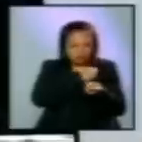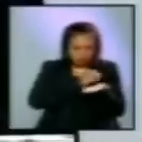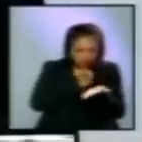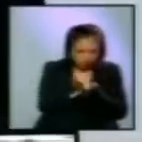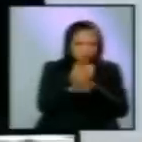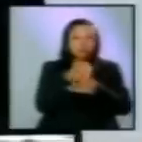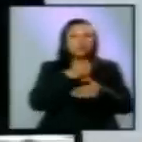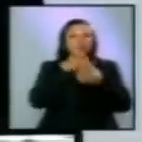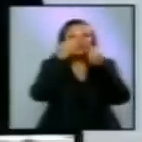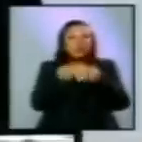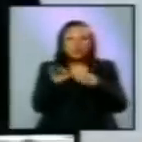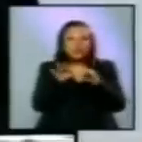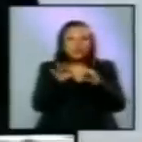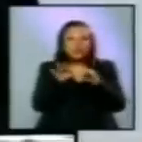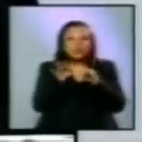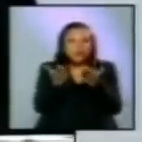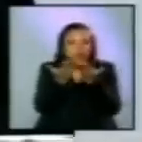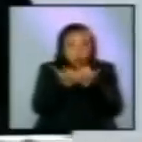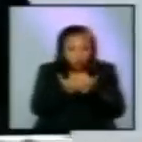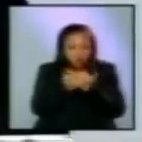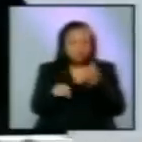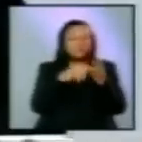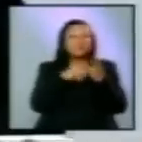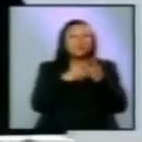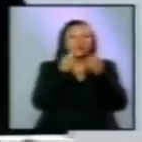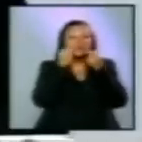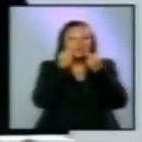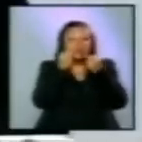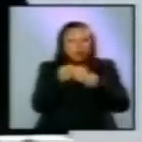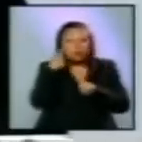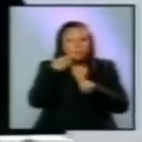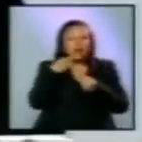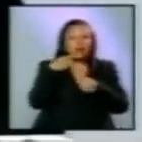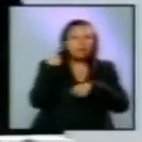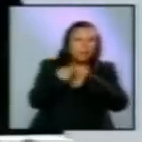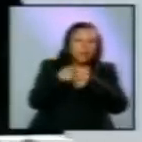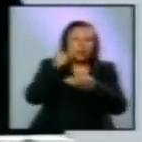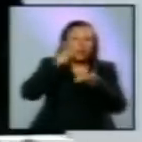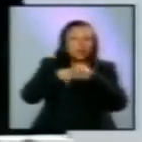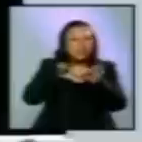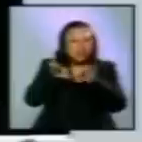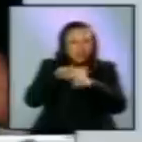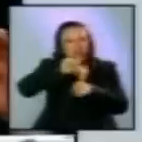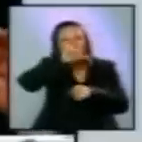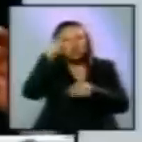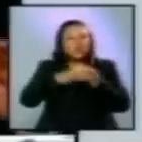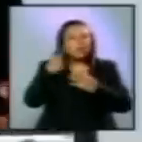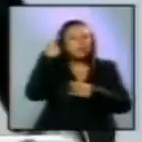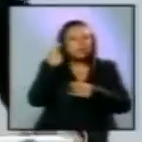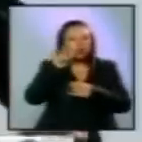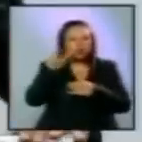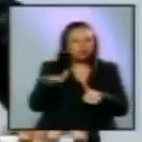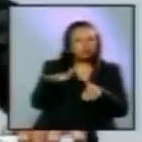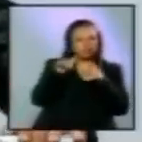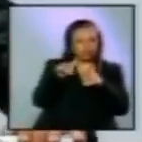el seguro de desempleo, el seguro de riesgos de trabajo y una pensión para el retiro para toda la población de